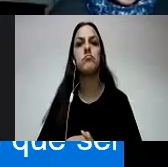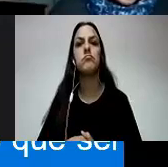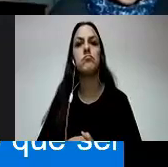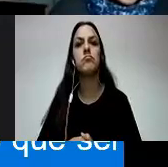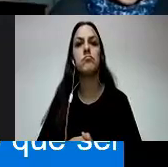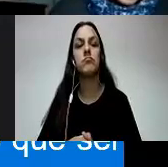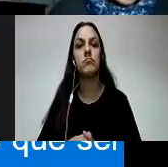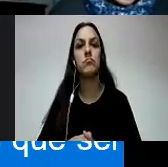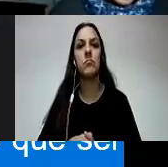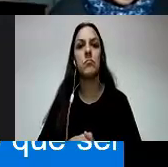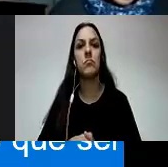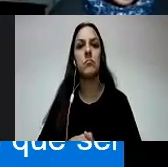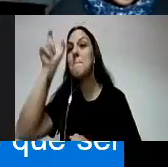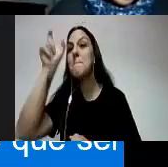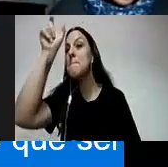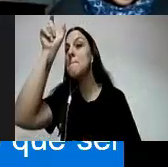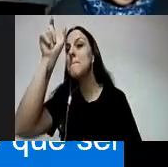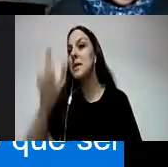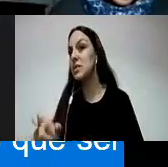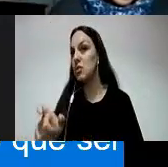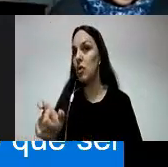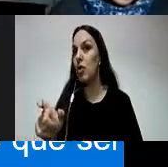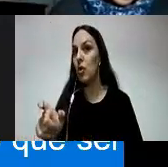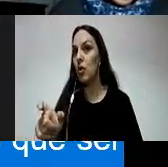Si la persona quiere.